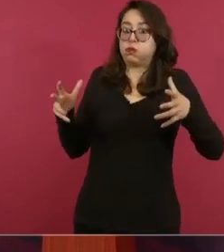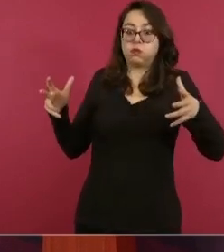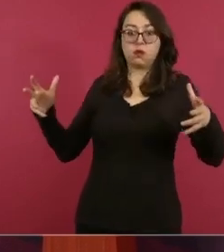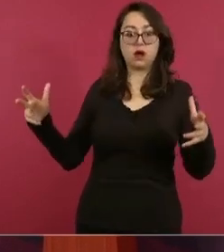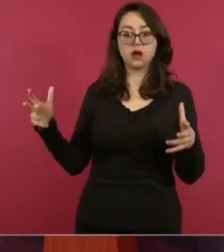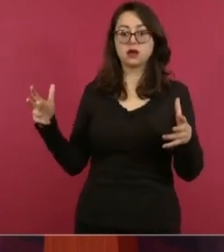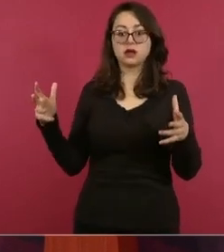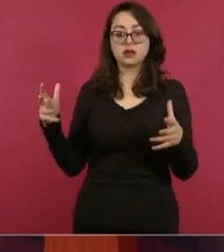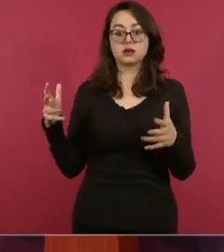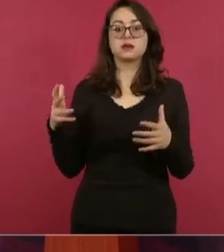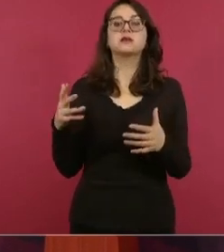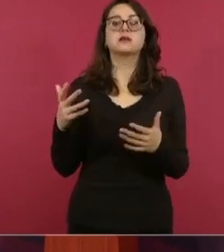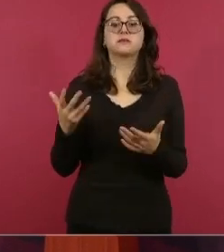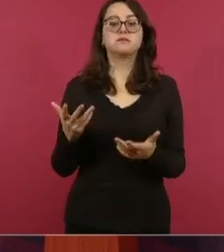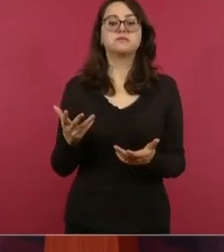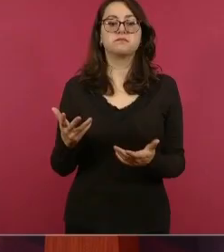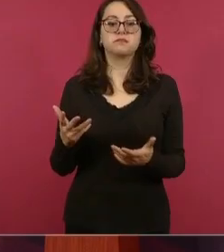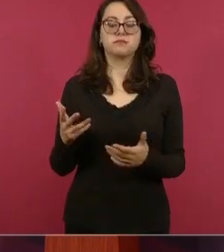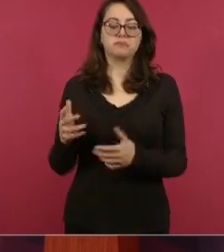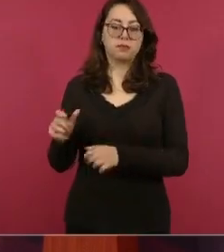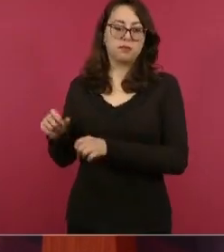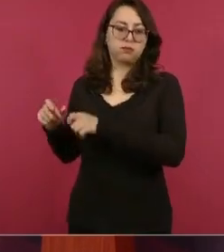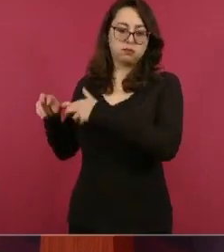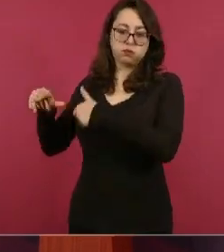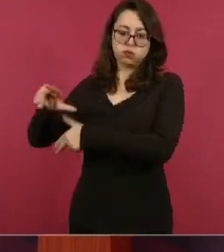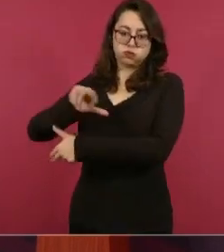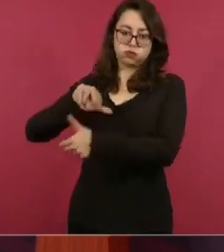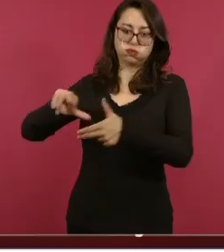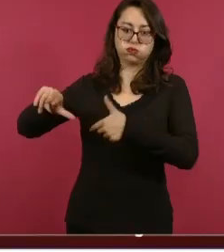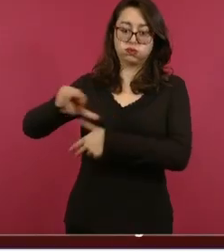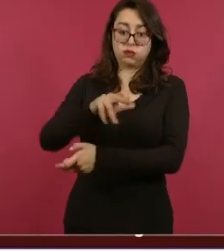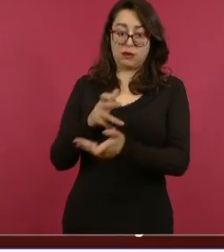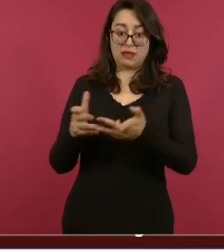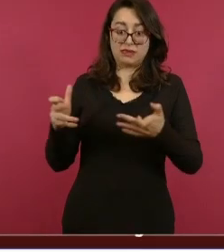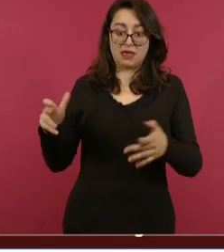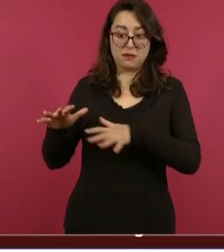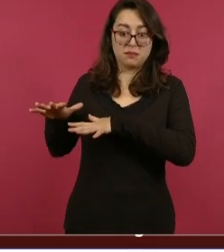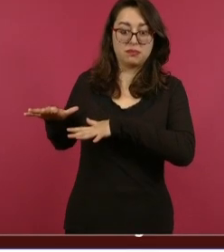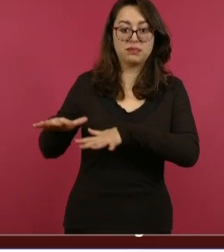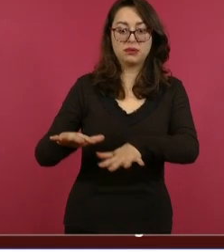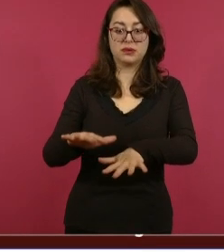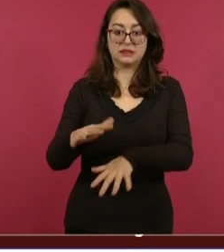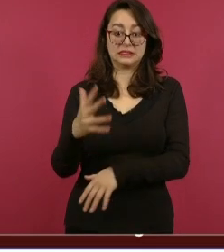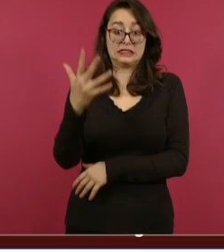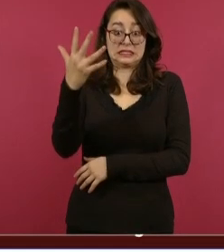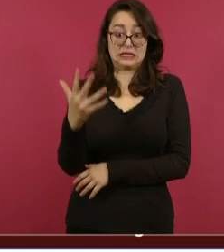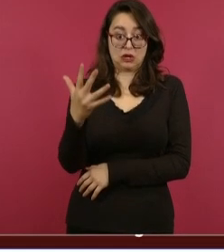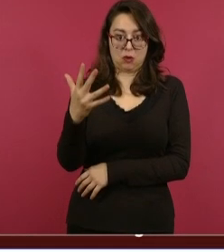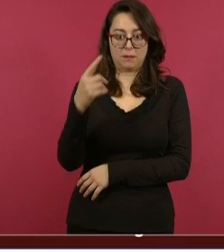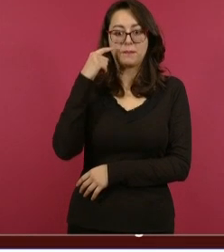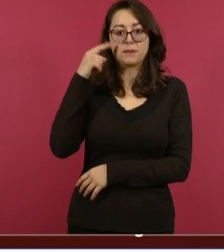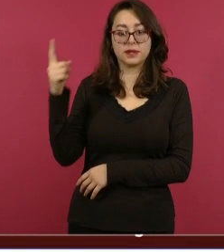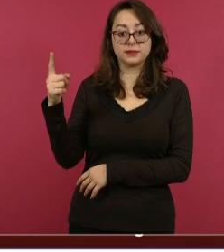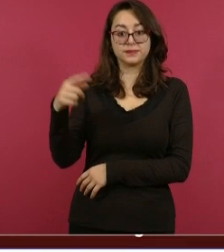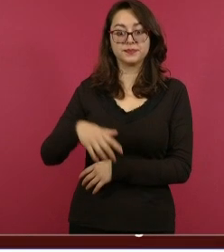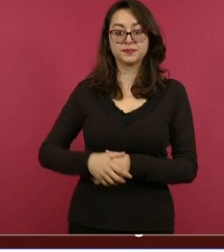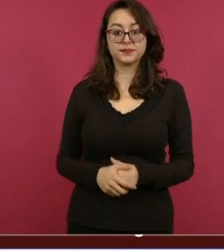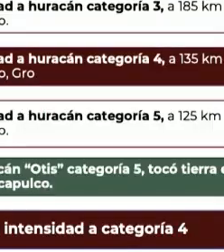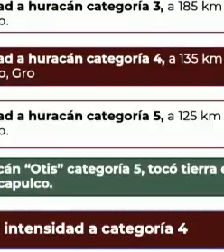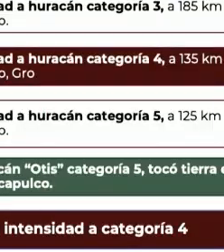y entró con categoría 5. Se está